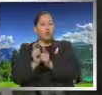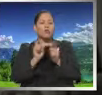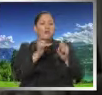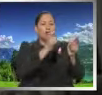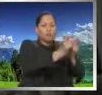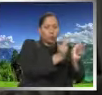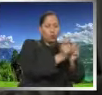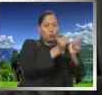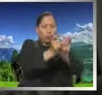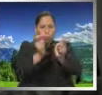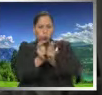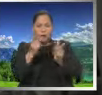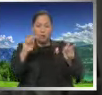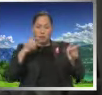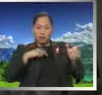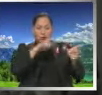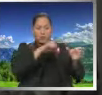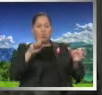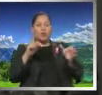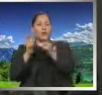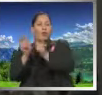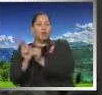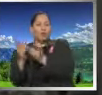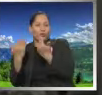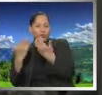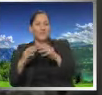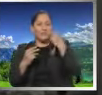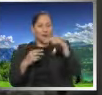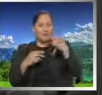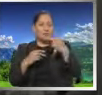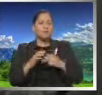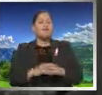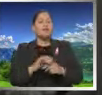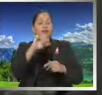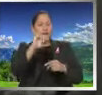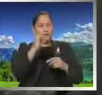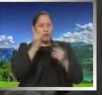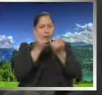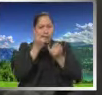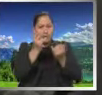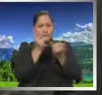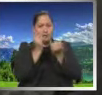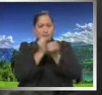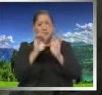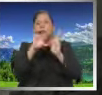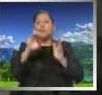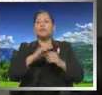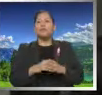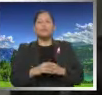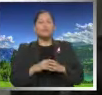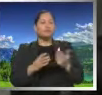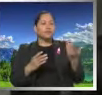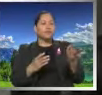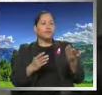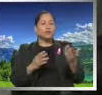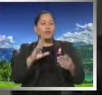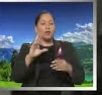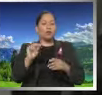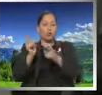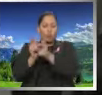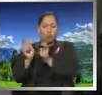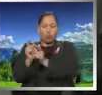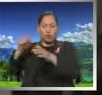grupo. Sí. Y habían como dos que tres también. Mira, sí, porque además ¿dos? por ejemplo, el no grupo que